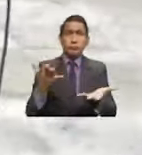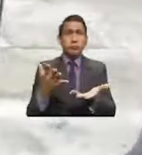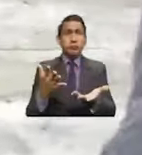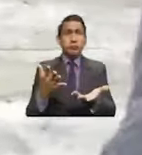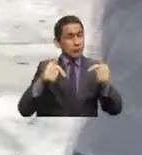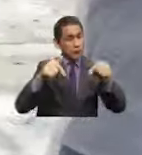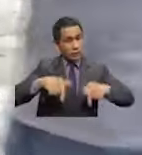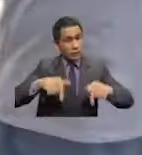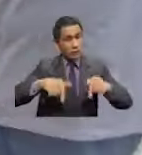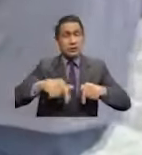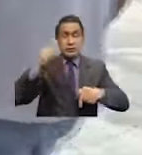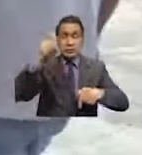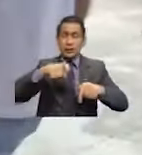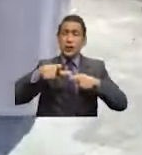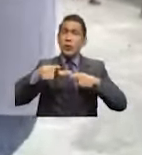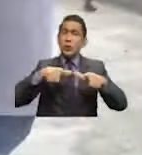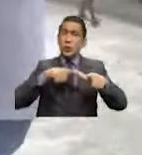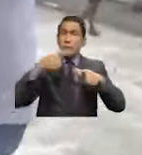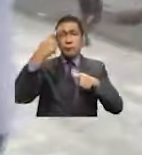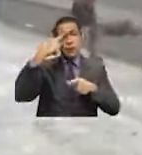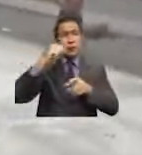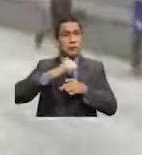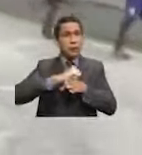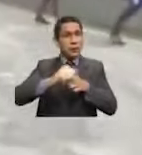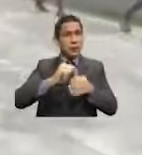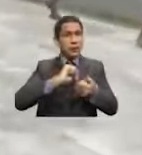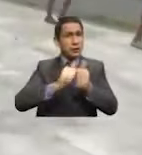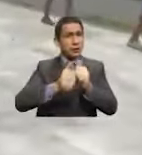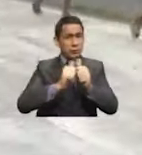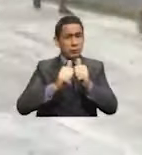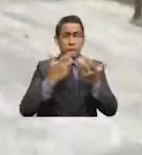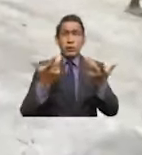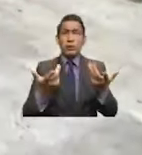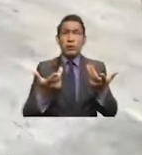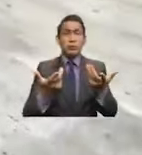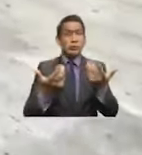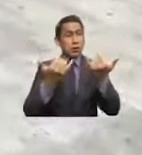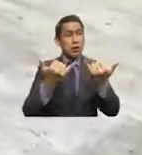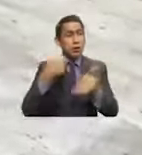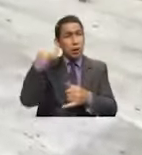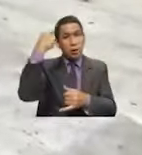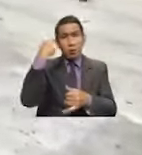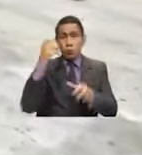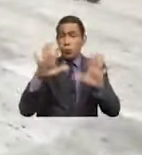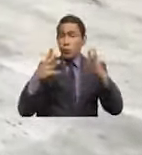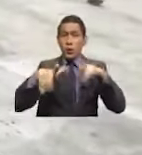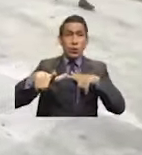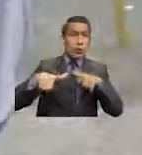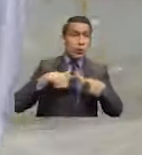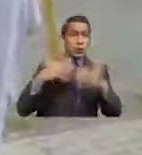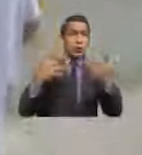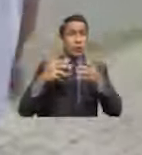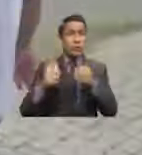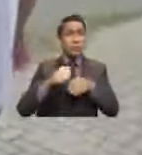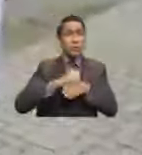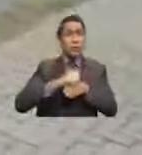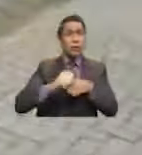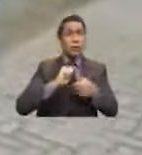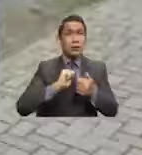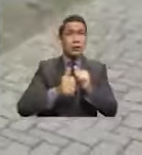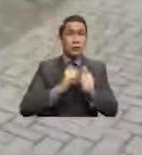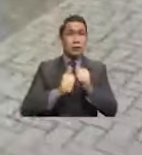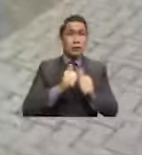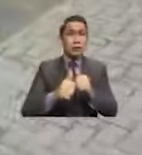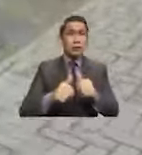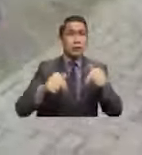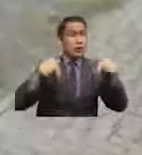cancha, necesita para que la gente deje la delincuencia, dedicarse a algo, a hacer deporte, todas esas cosas para que no haya delincuencia. Mire cómo estamos aquí, cómo los niños pueden